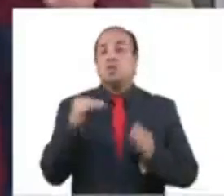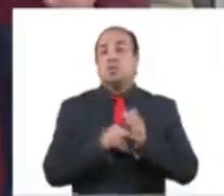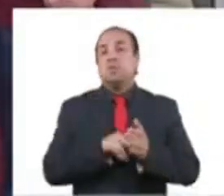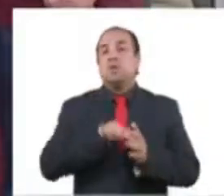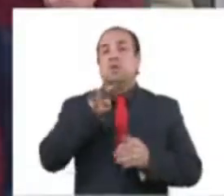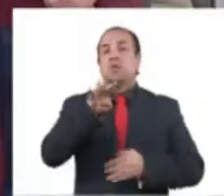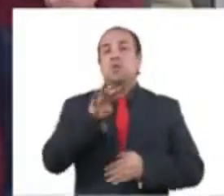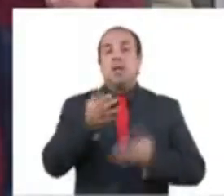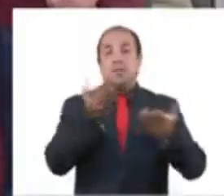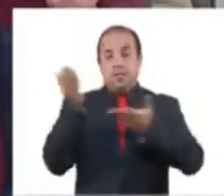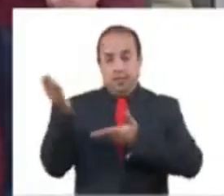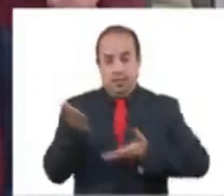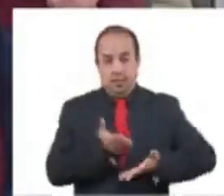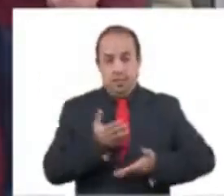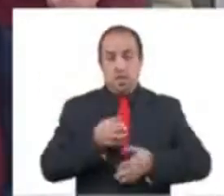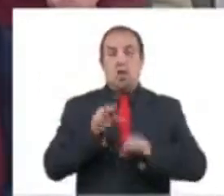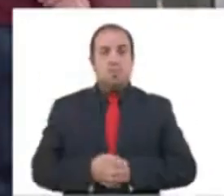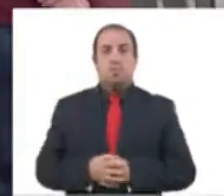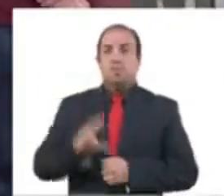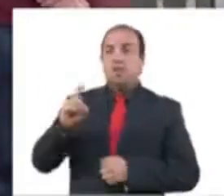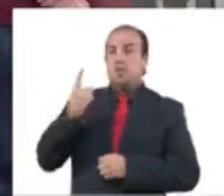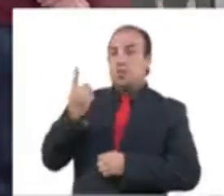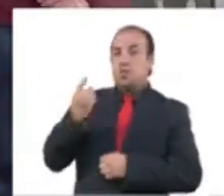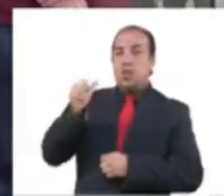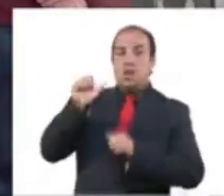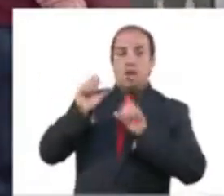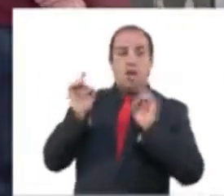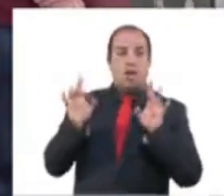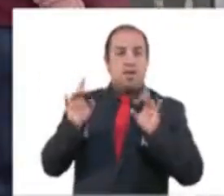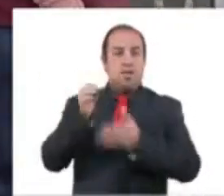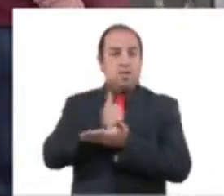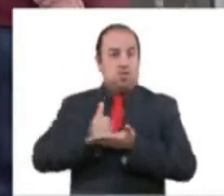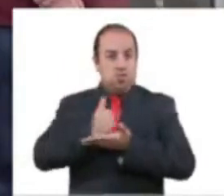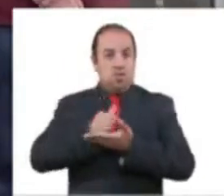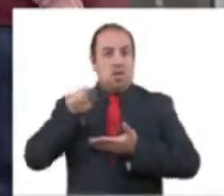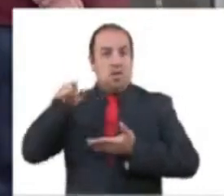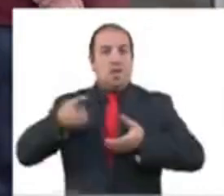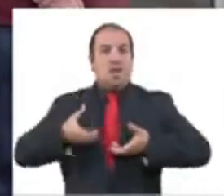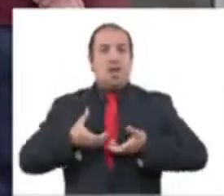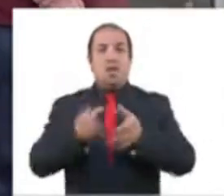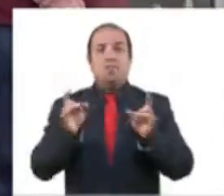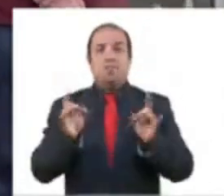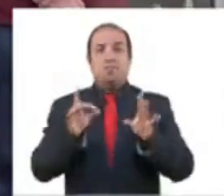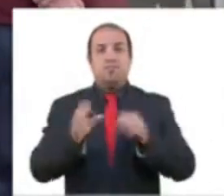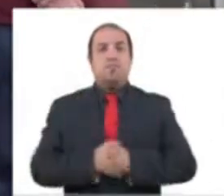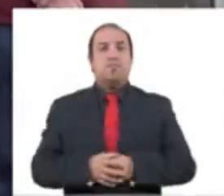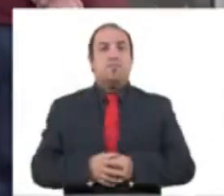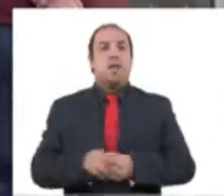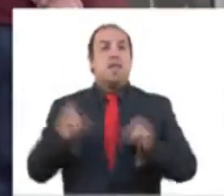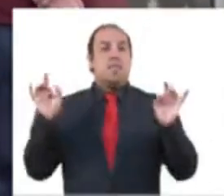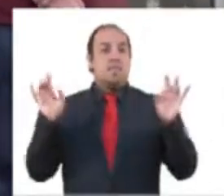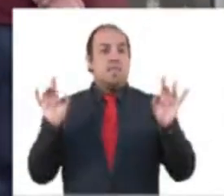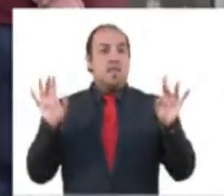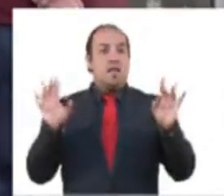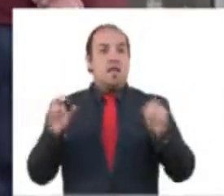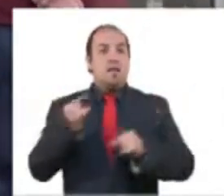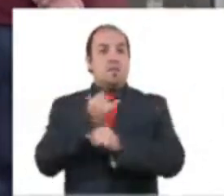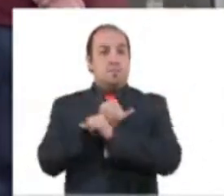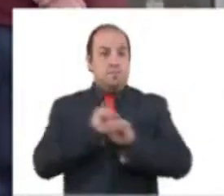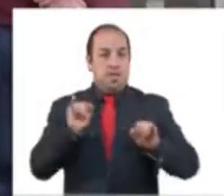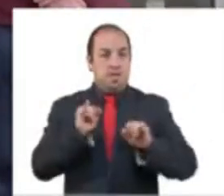El 31, Los Ángeles Azules en Reforma, en el Ángel de la Independencia, ahí se van a